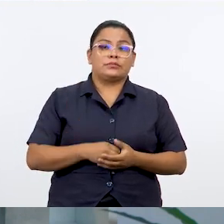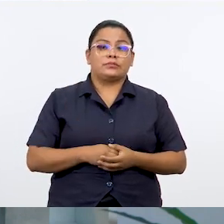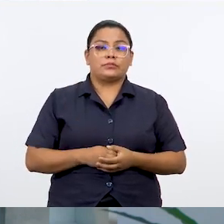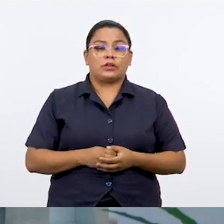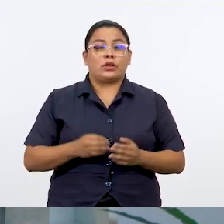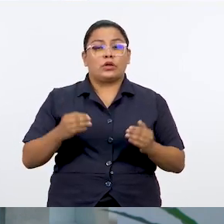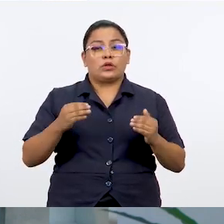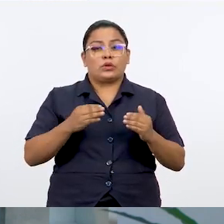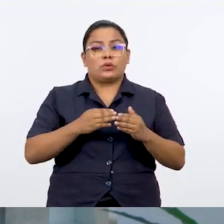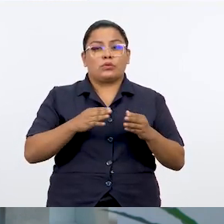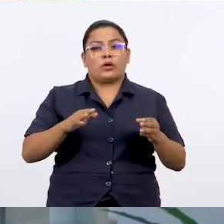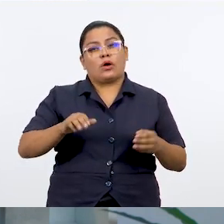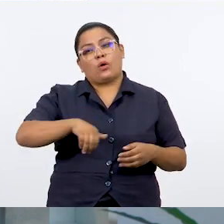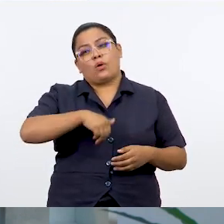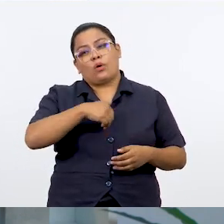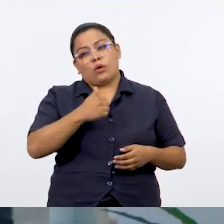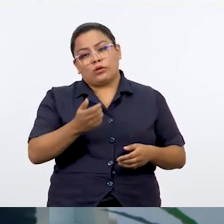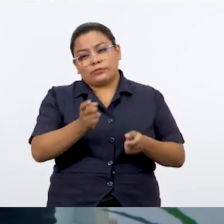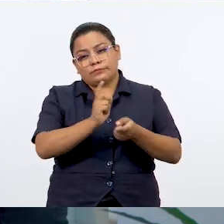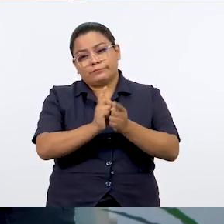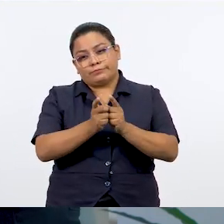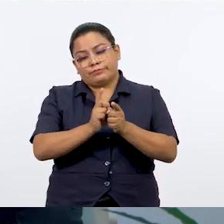Además, también se cumple otra relación,